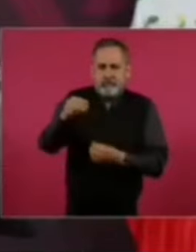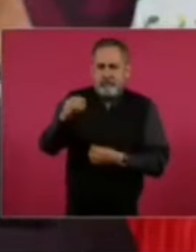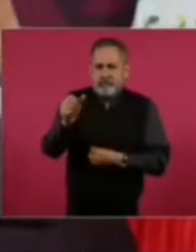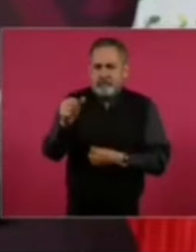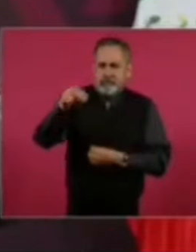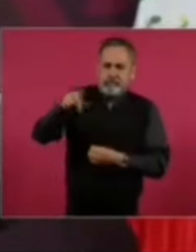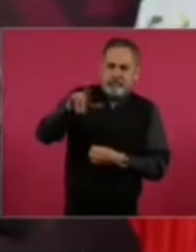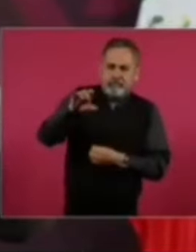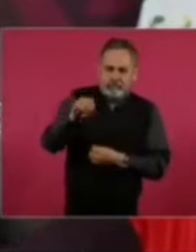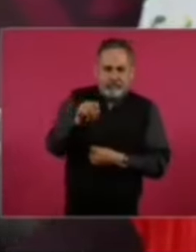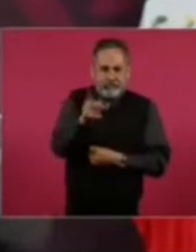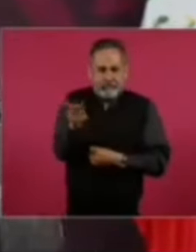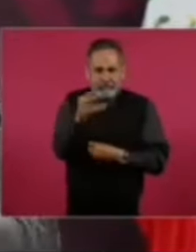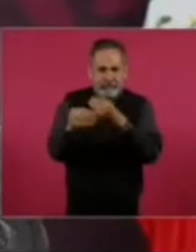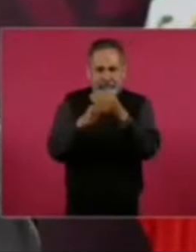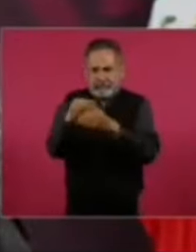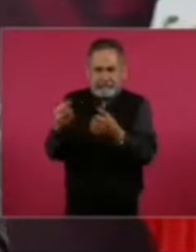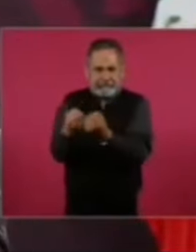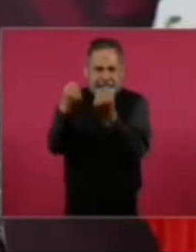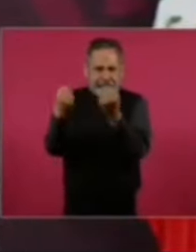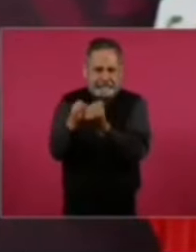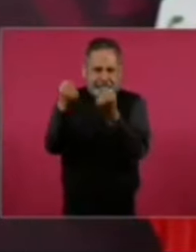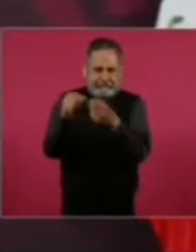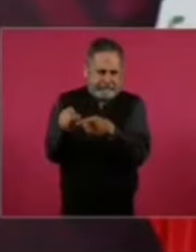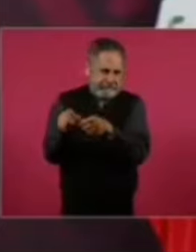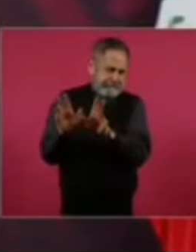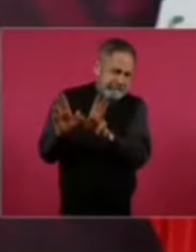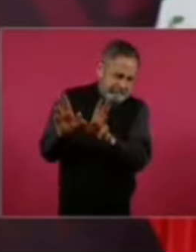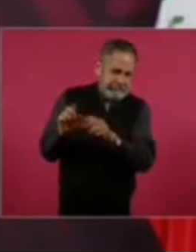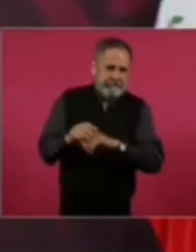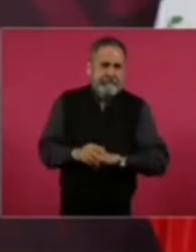Que se están dando ahí